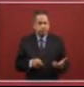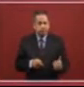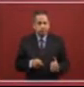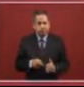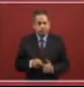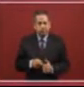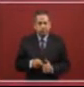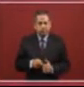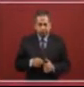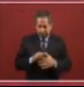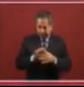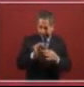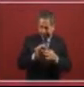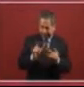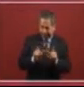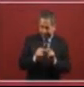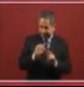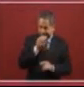entender